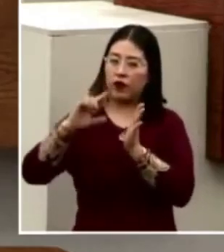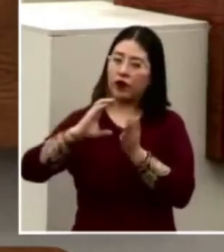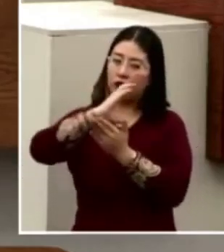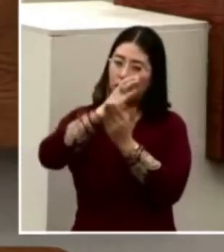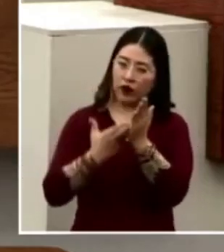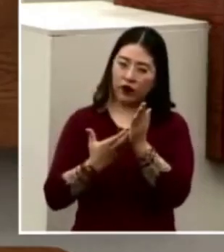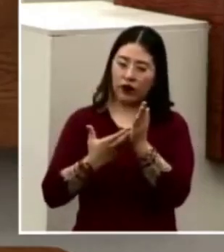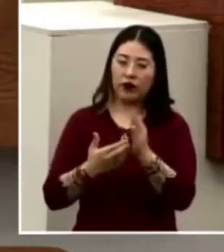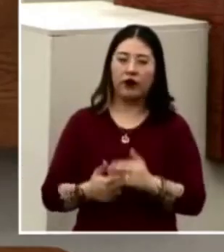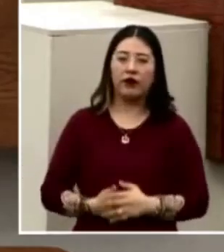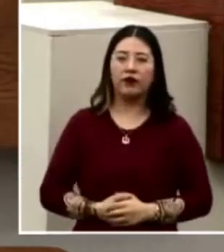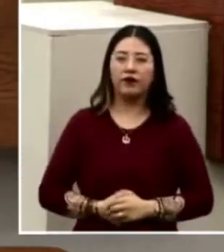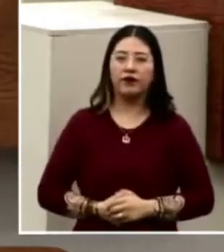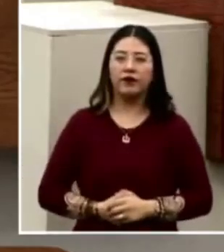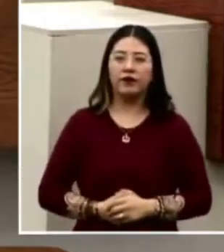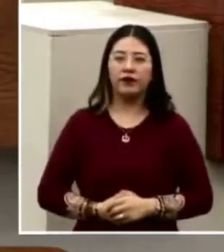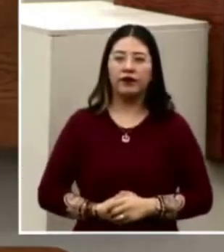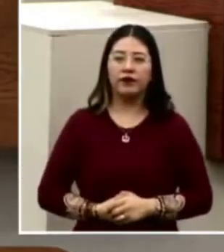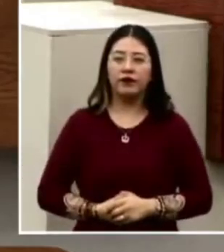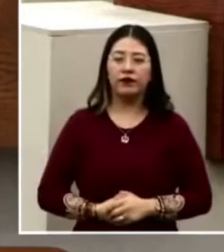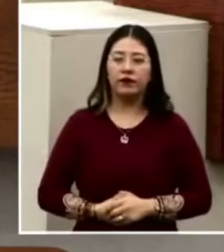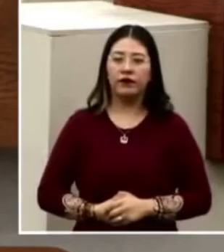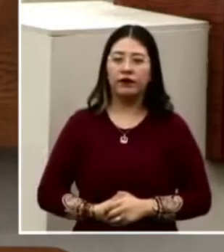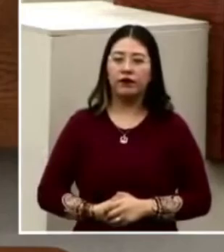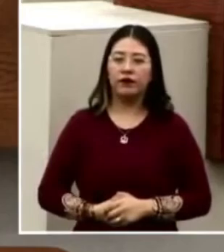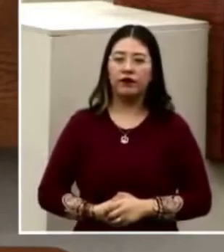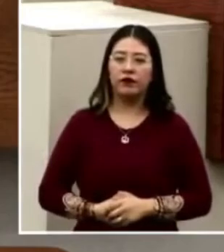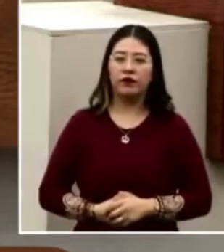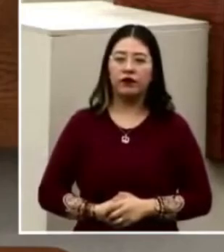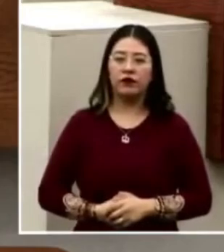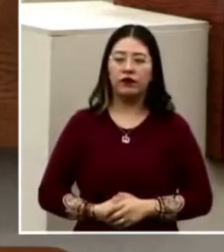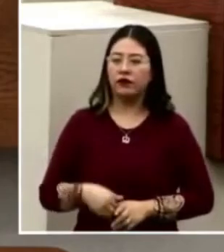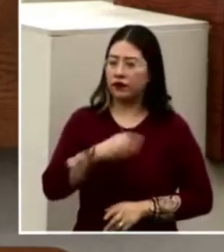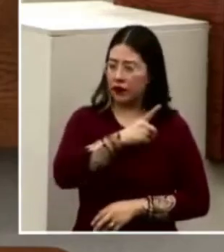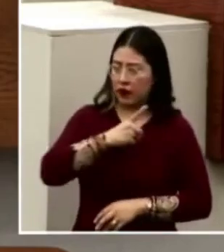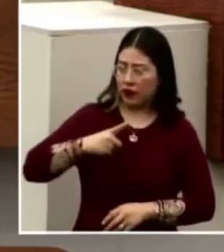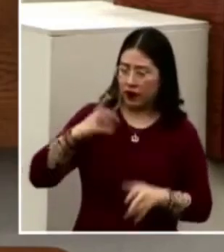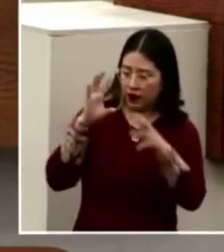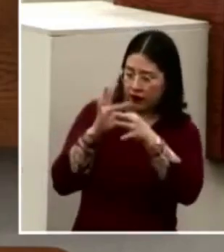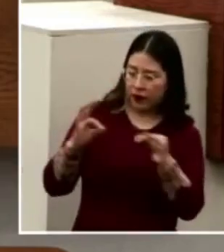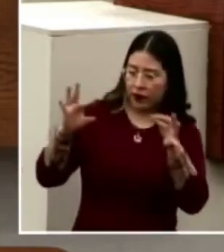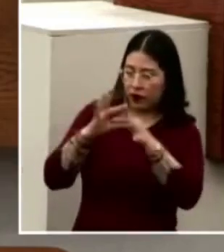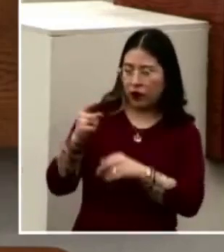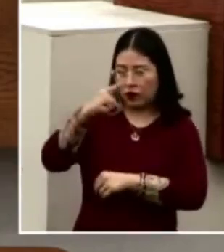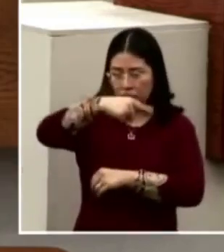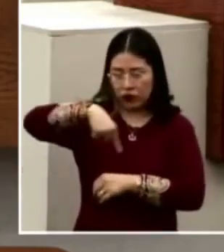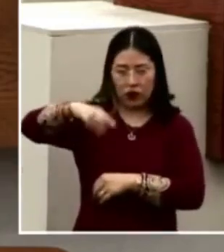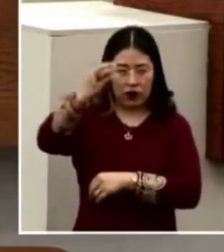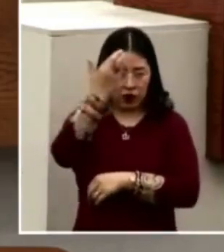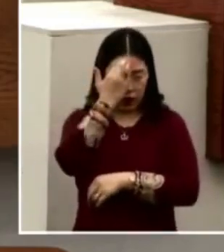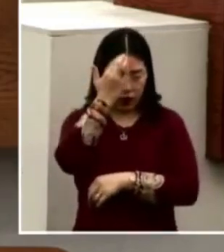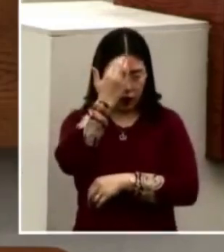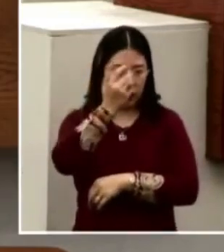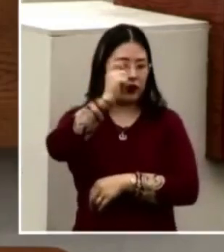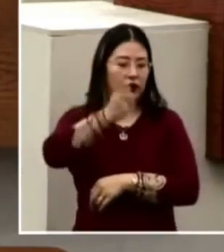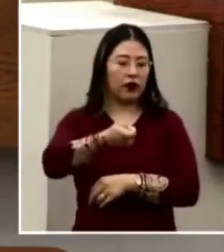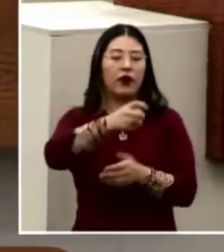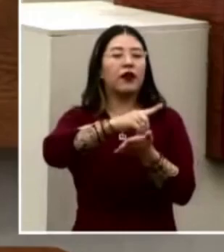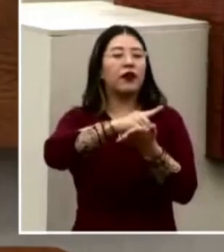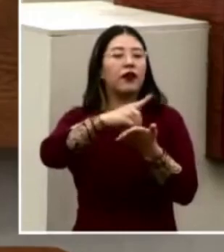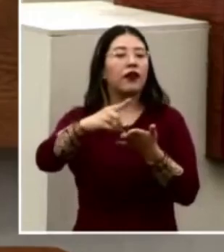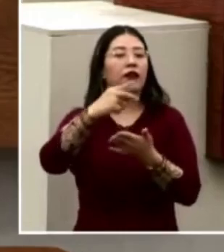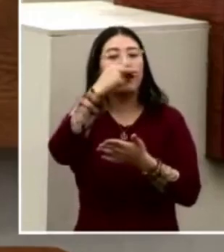Constitución. Quiere decir, y ustedes que conocen el derecho